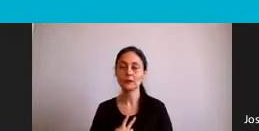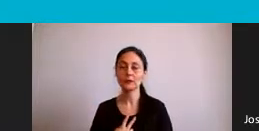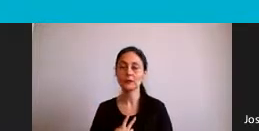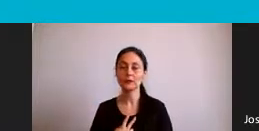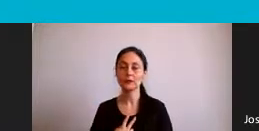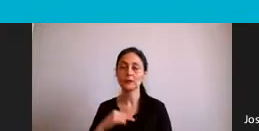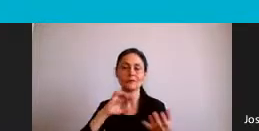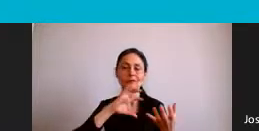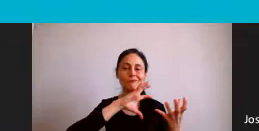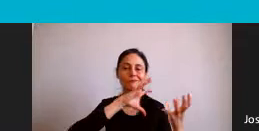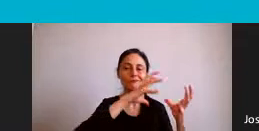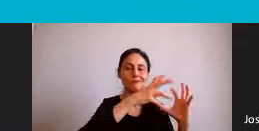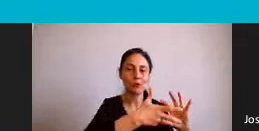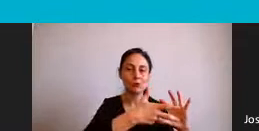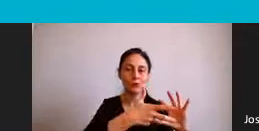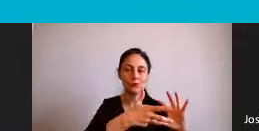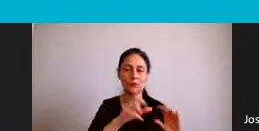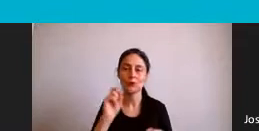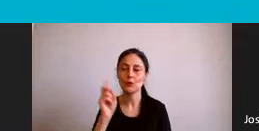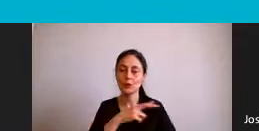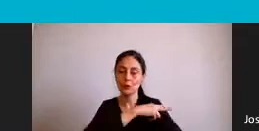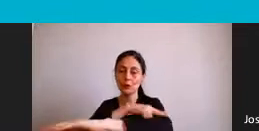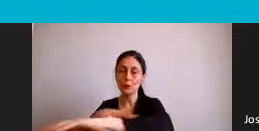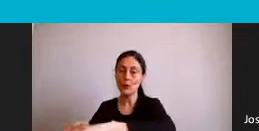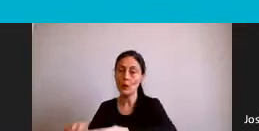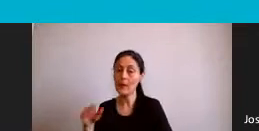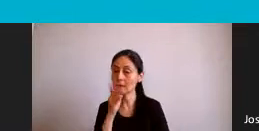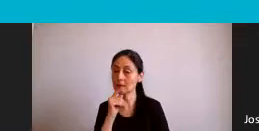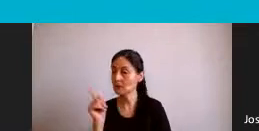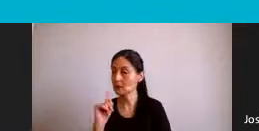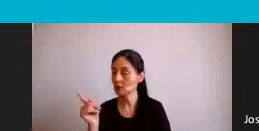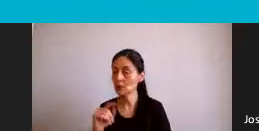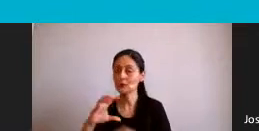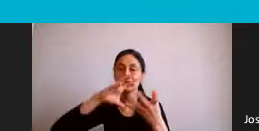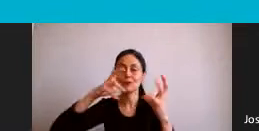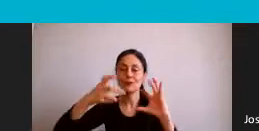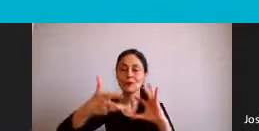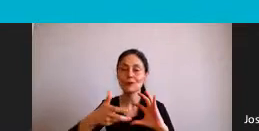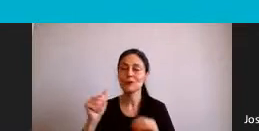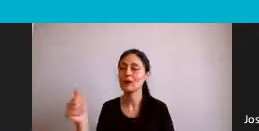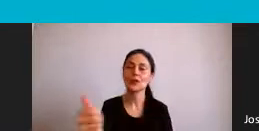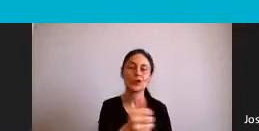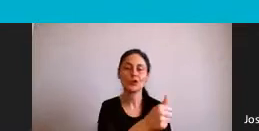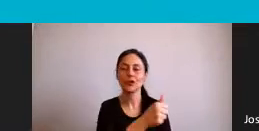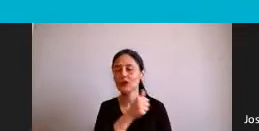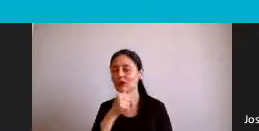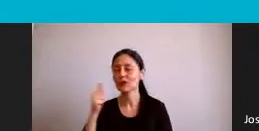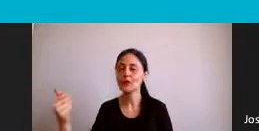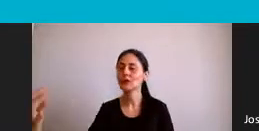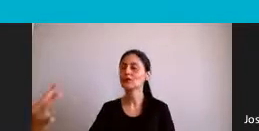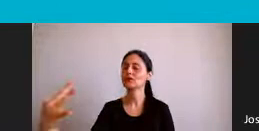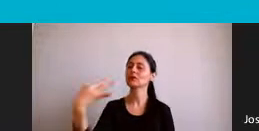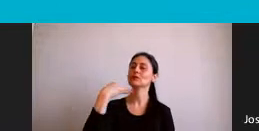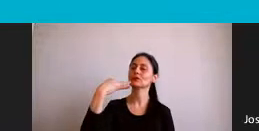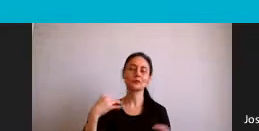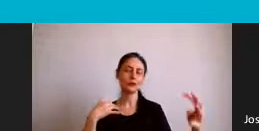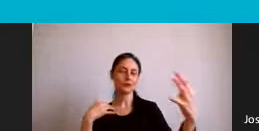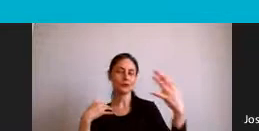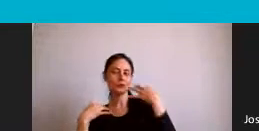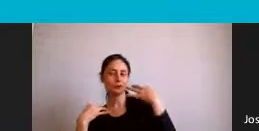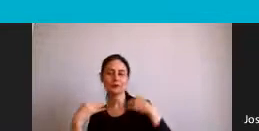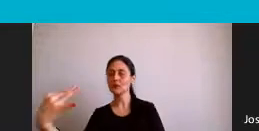mundo, no solamente como país, digamos, nos ha afectado a todos por igual. Es decir, nadie ha quedado ajeno a sentirse